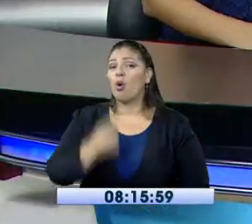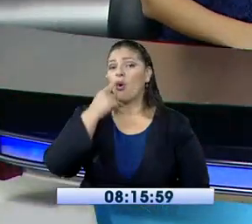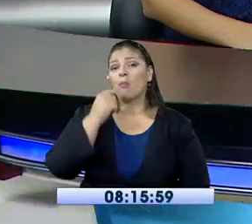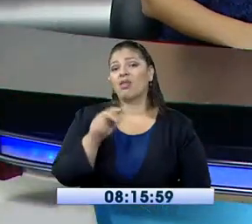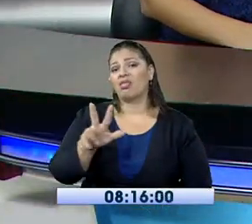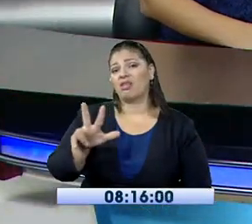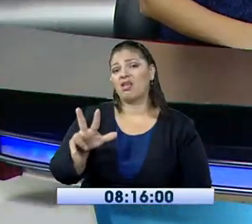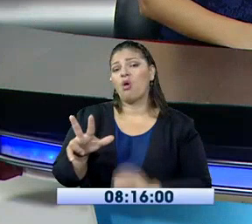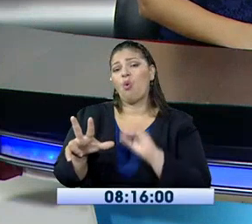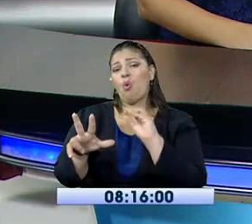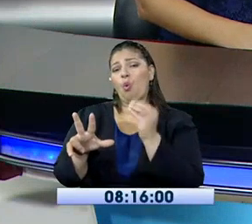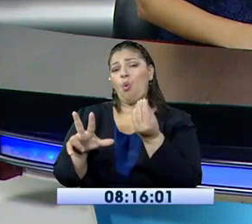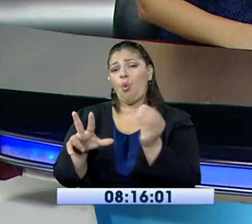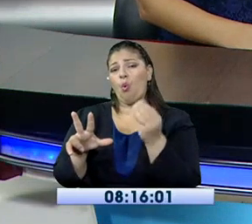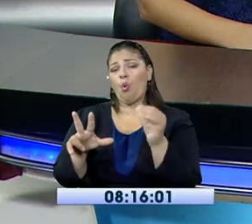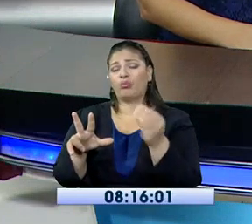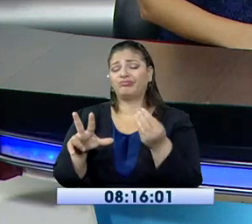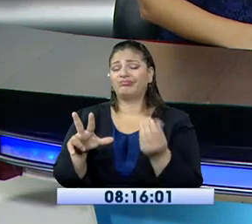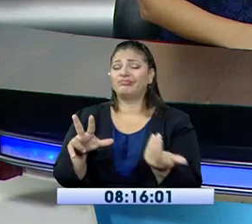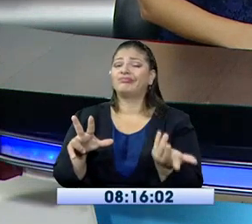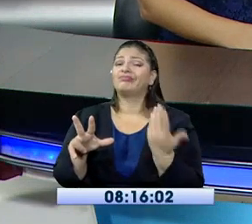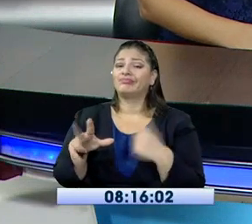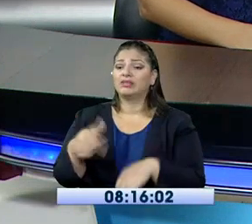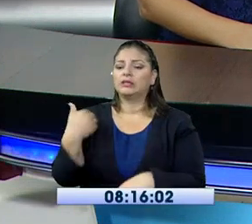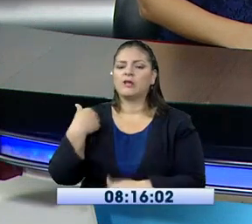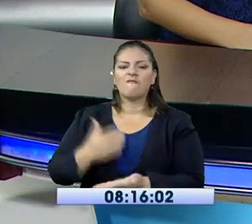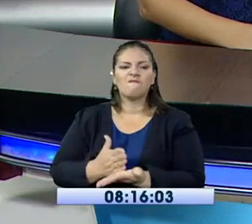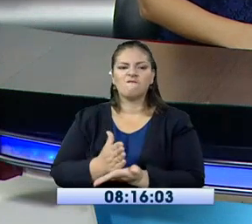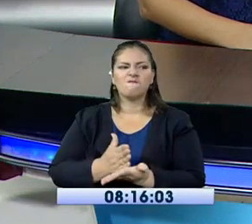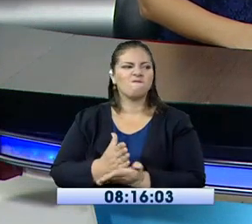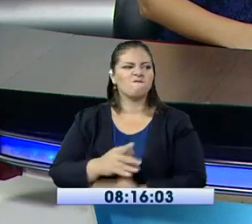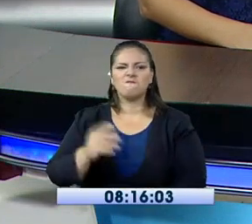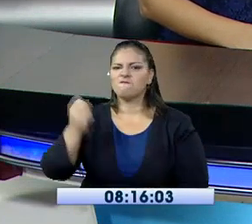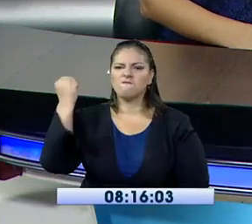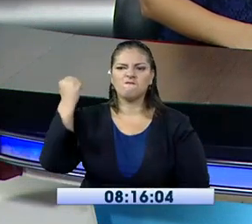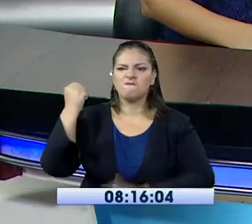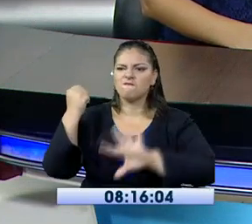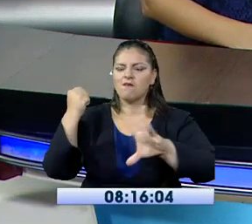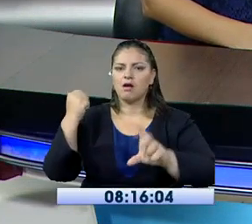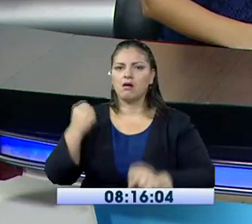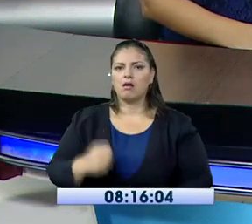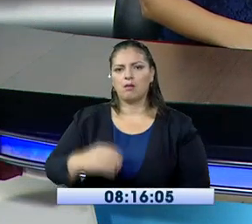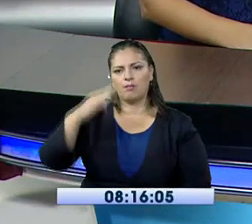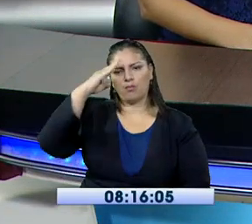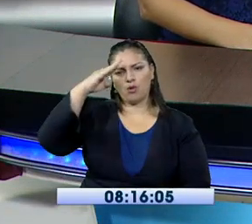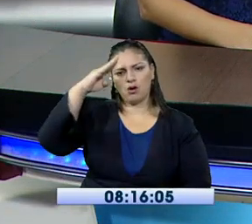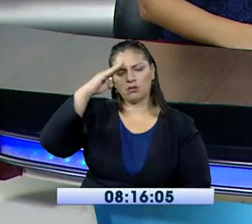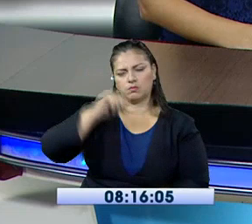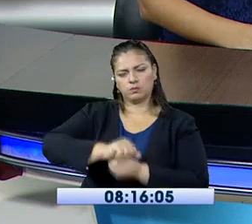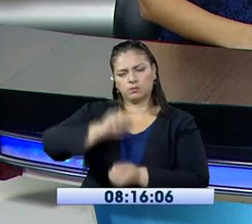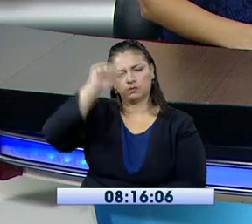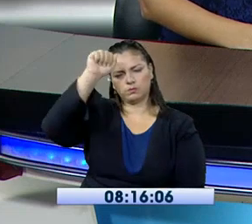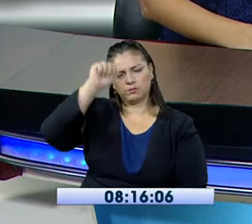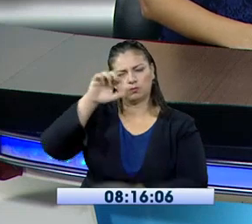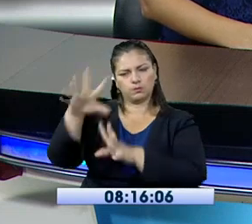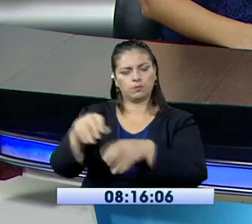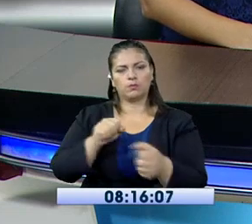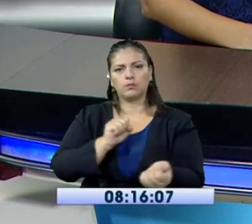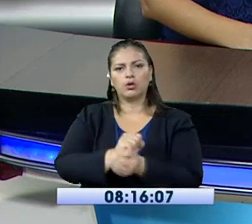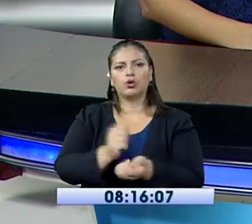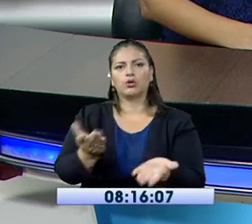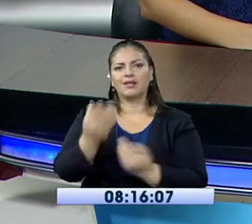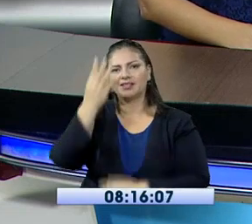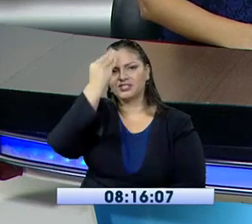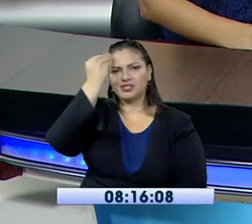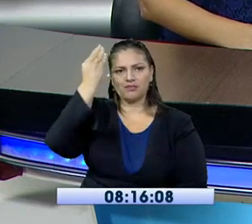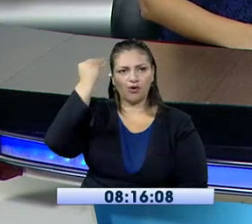corto punzante en Riobamba, capital de la provincia del Chimborazo. Los menores tenían en su poder varios celulares de alta gama.